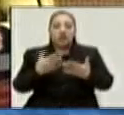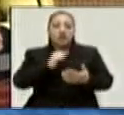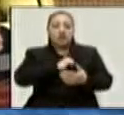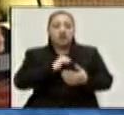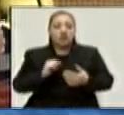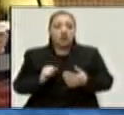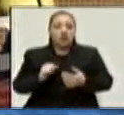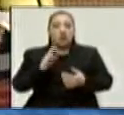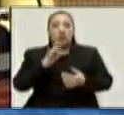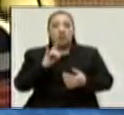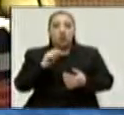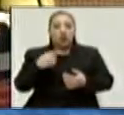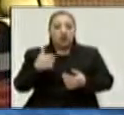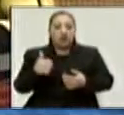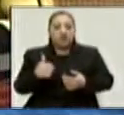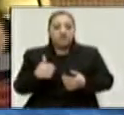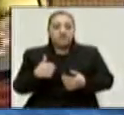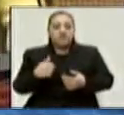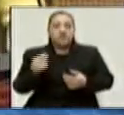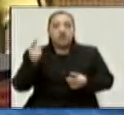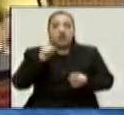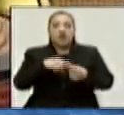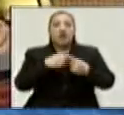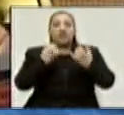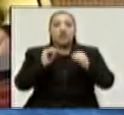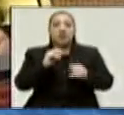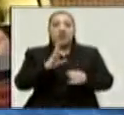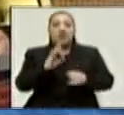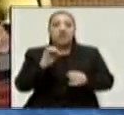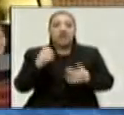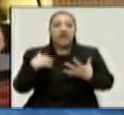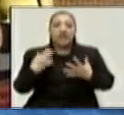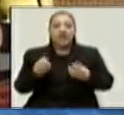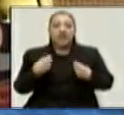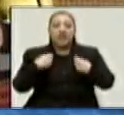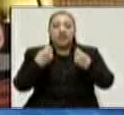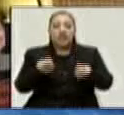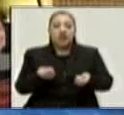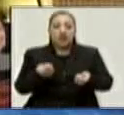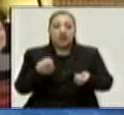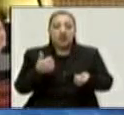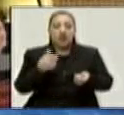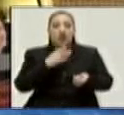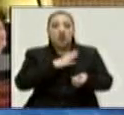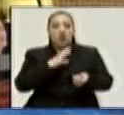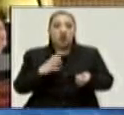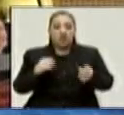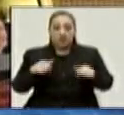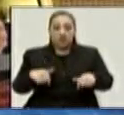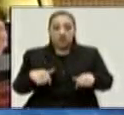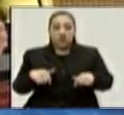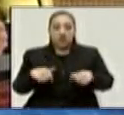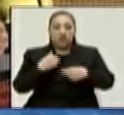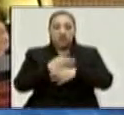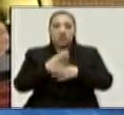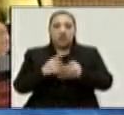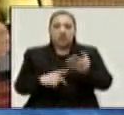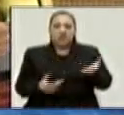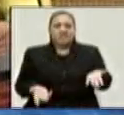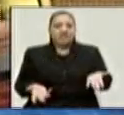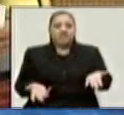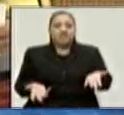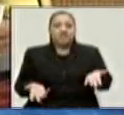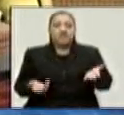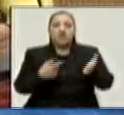señor Burga Seoane a la FIFA, quieren atribuirle al gobierno acciones que